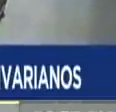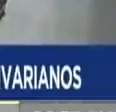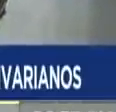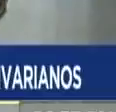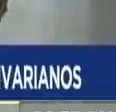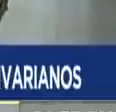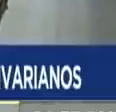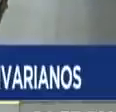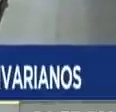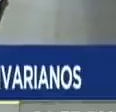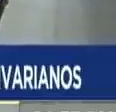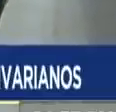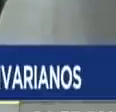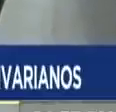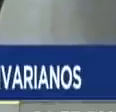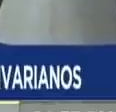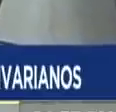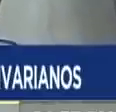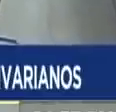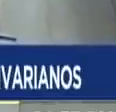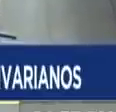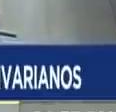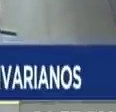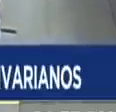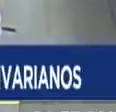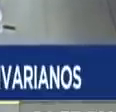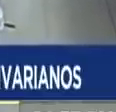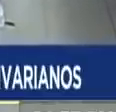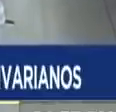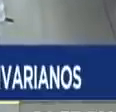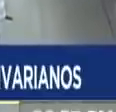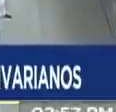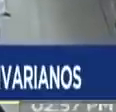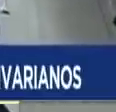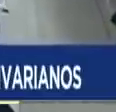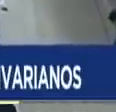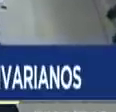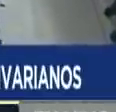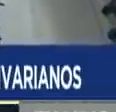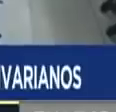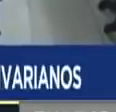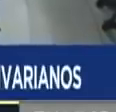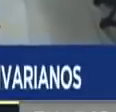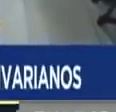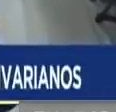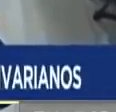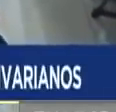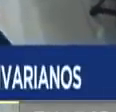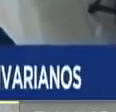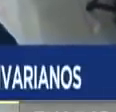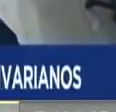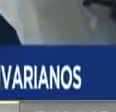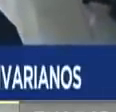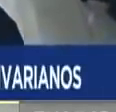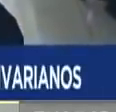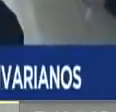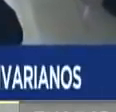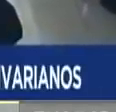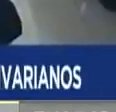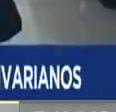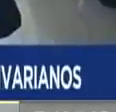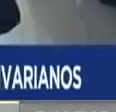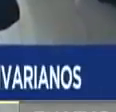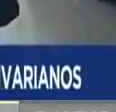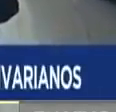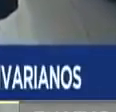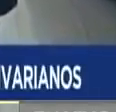evidencia que la agresión contra la República Bolivariana de Venezuela no tiene precedentes en tiempo, en